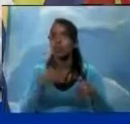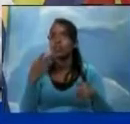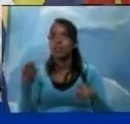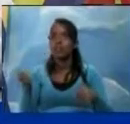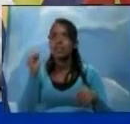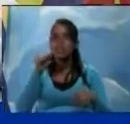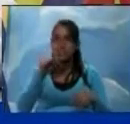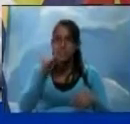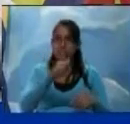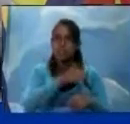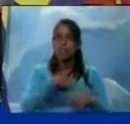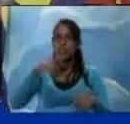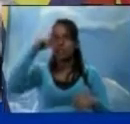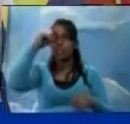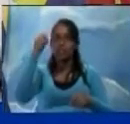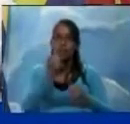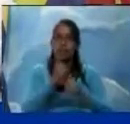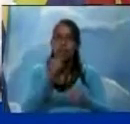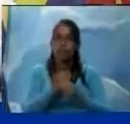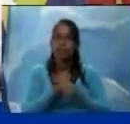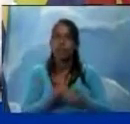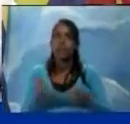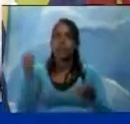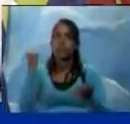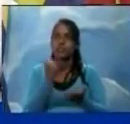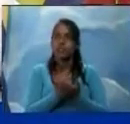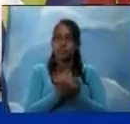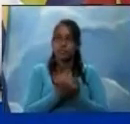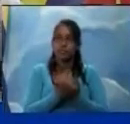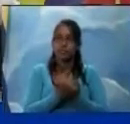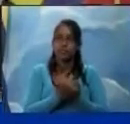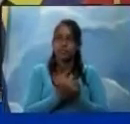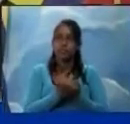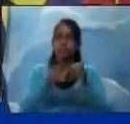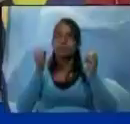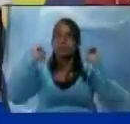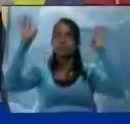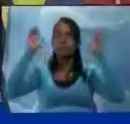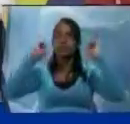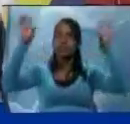quiera trabajar. ¿Estás de acuerdo, José Romero?